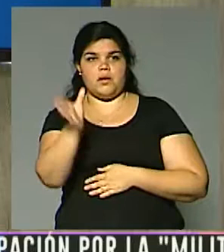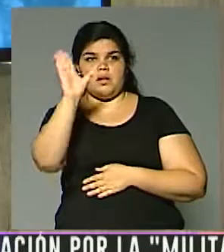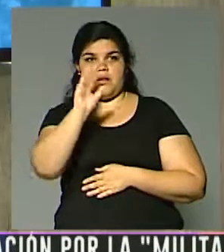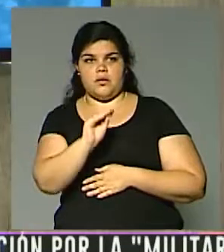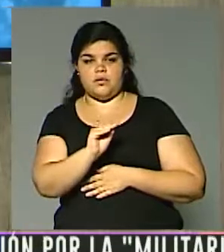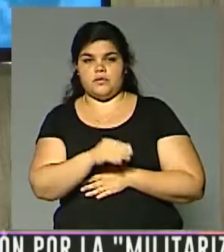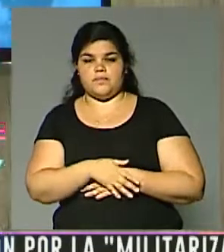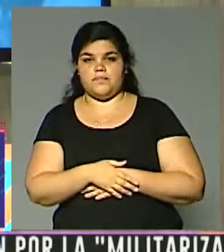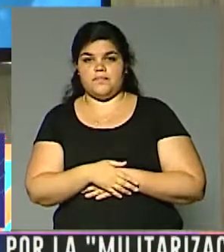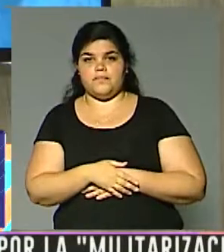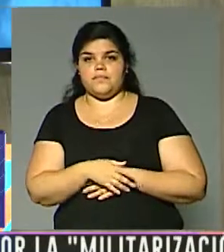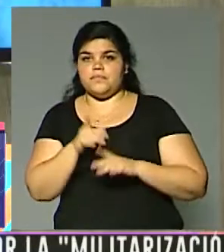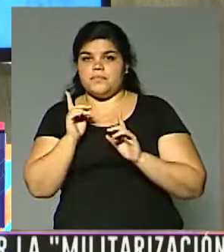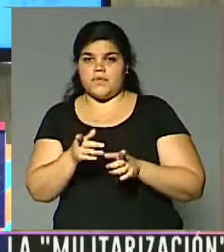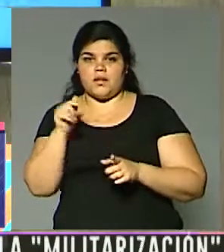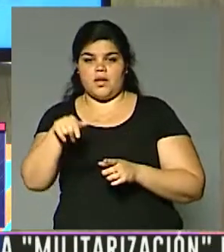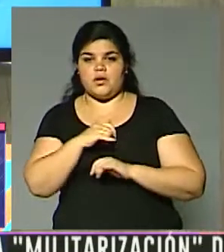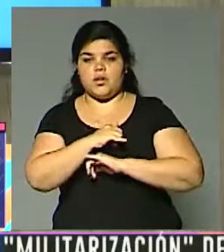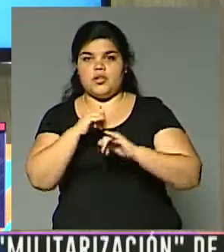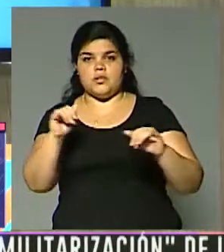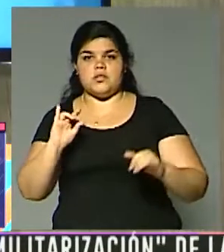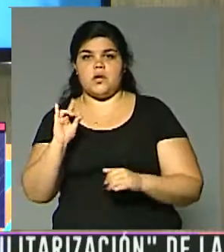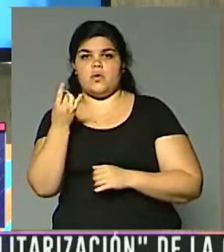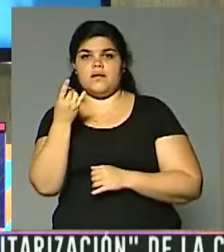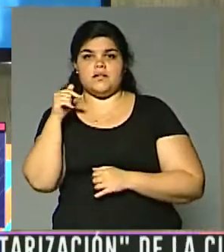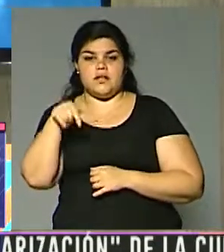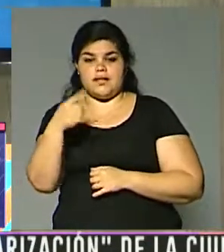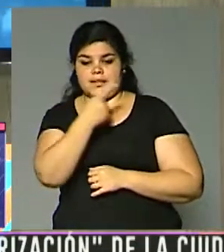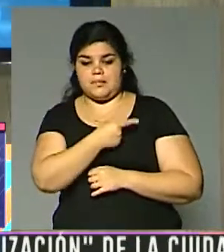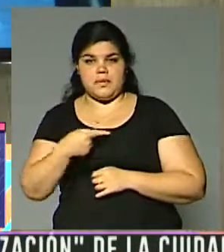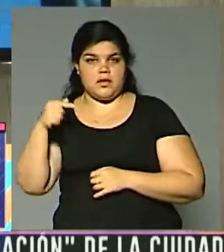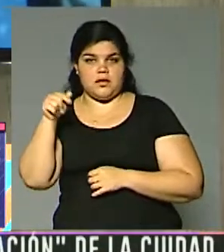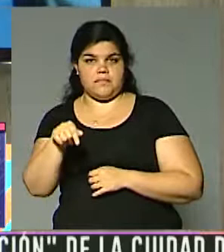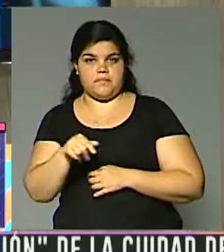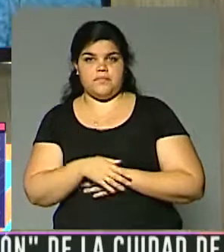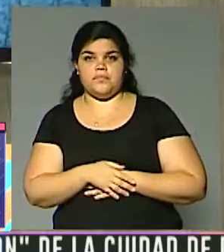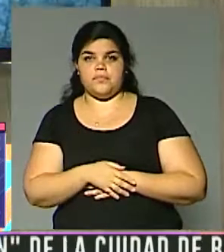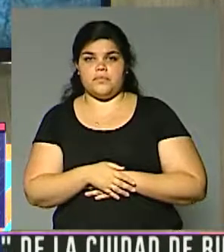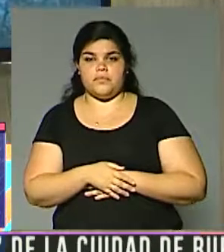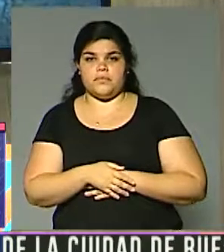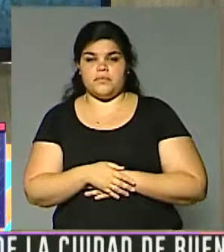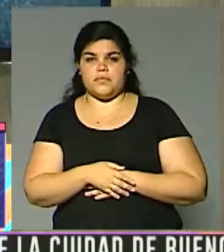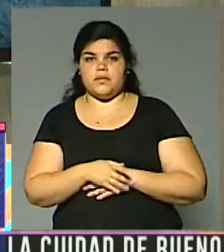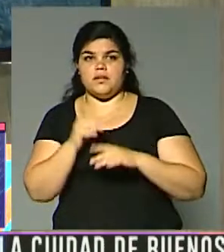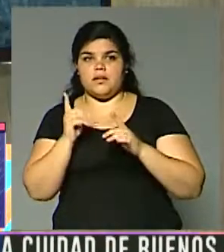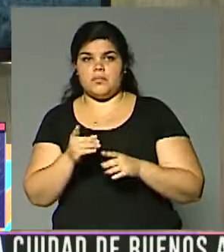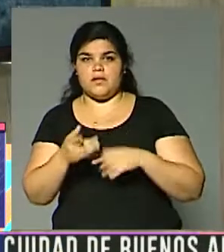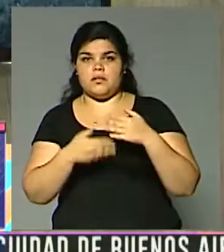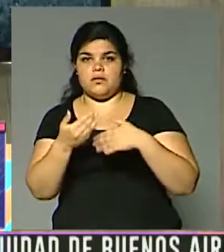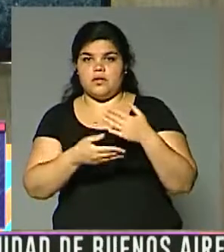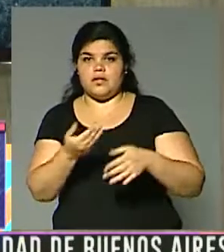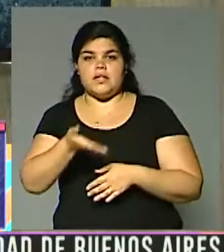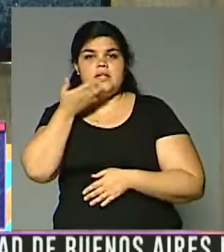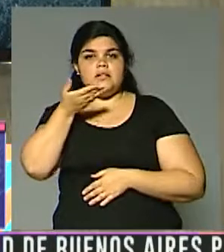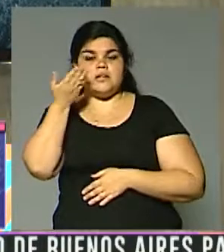así es llegó el momento de dar las noticias universitarias de esta semana entre ellas se desarrolló una charla abierta